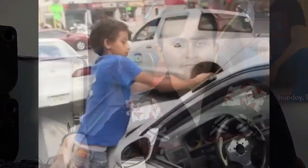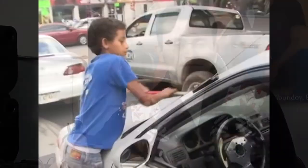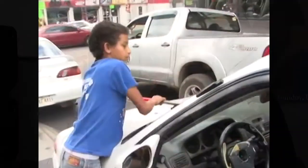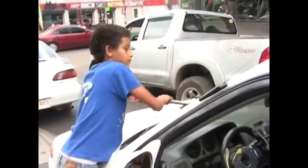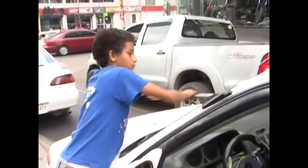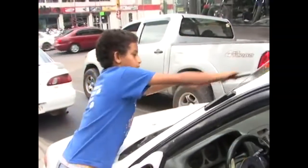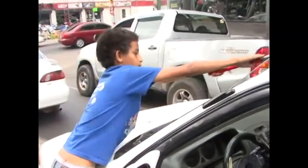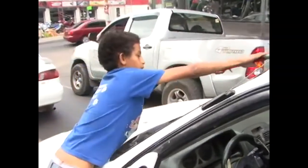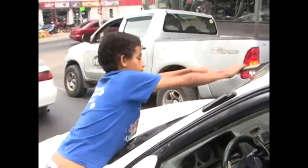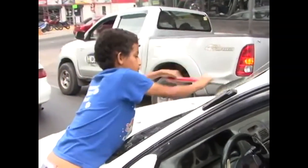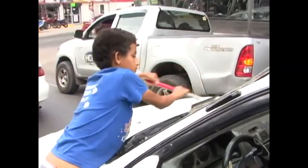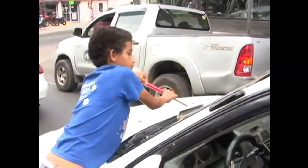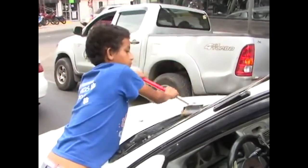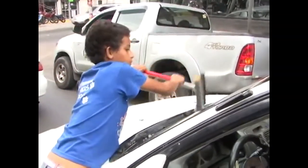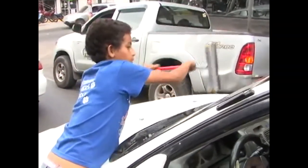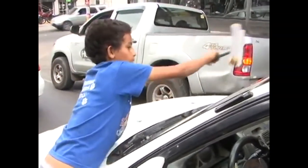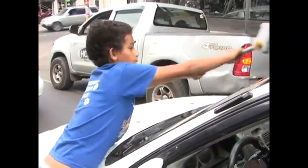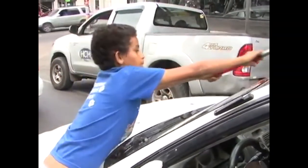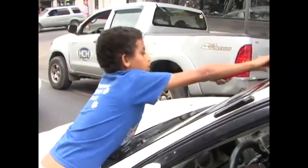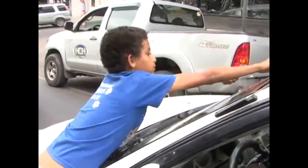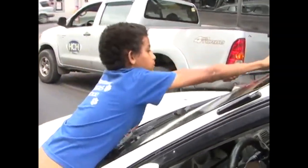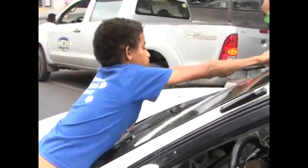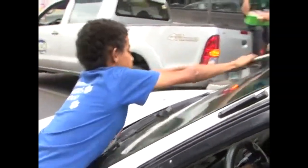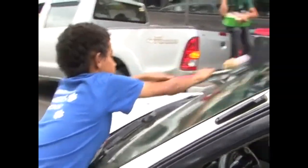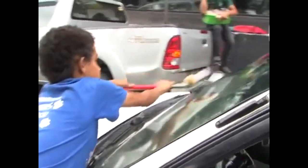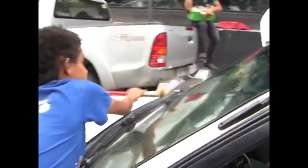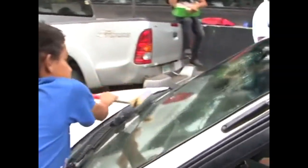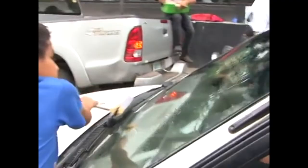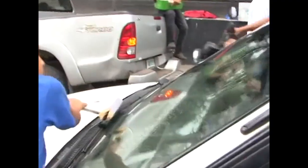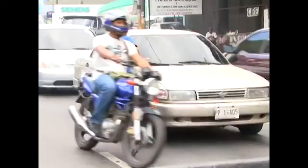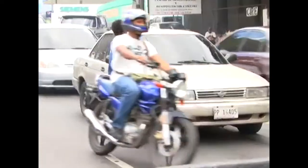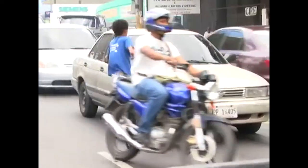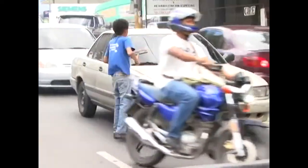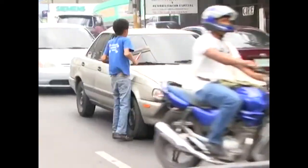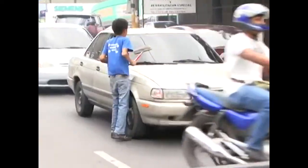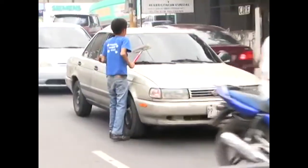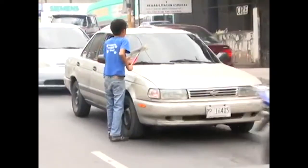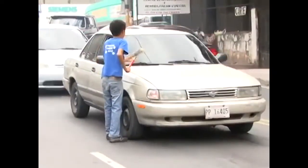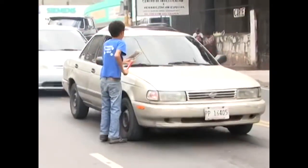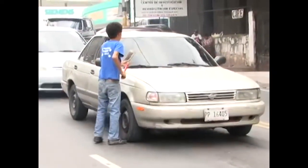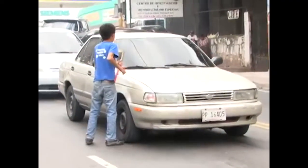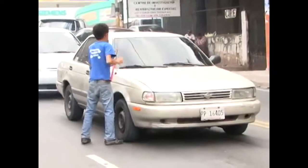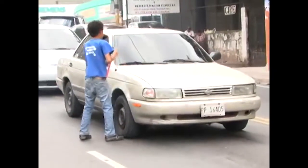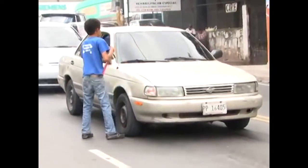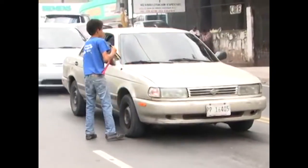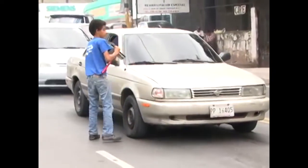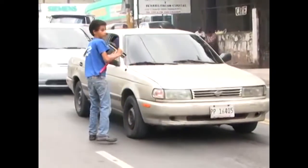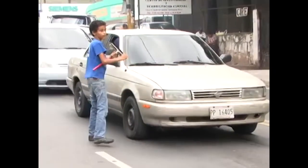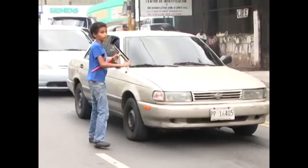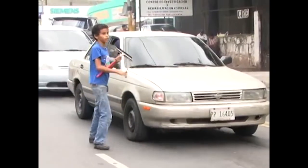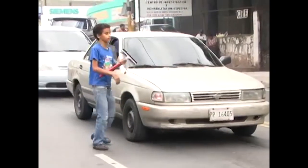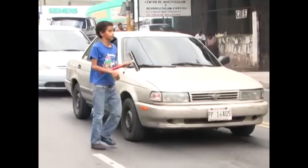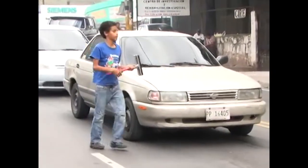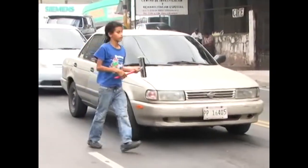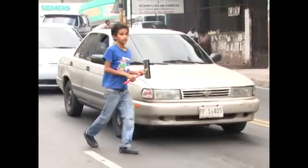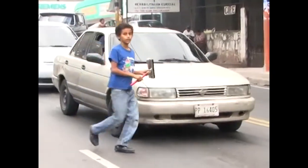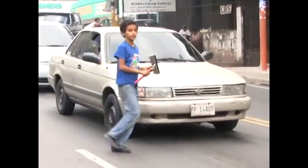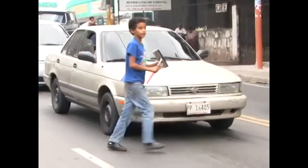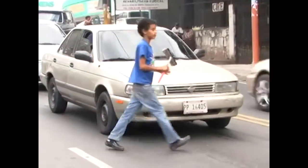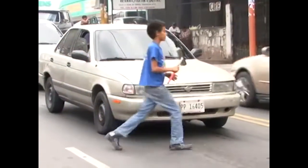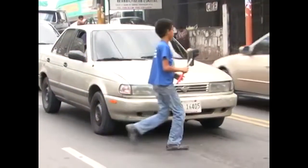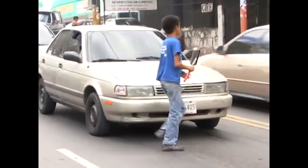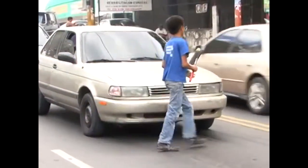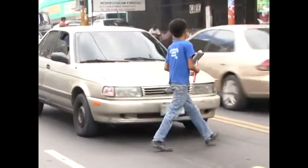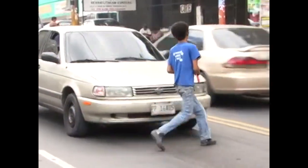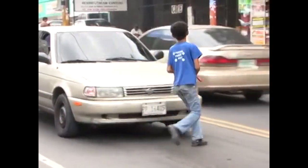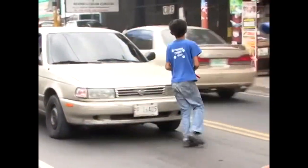salarios. O el trabajo infantil, que para el 2017 alcanzó los 796 mil niños, niñas y adolescentes entre